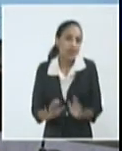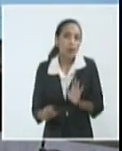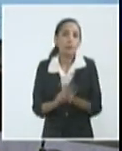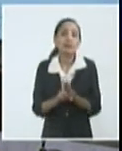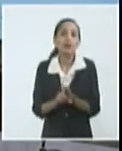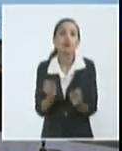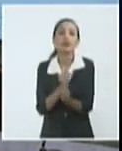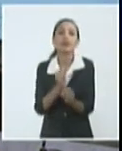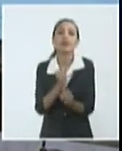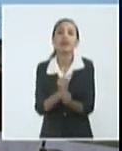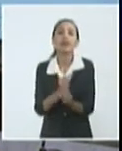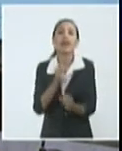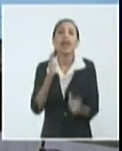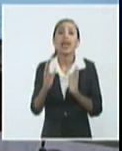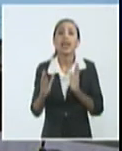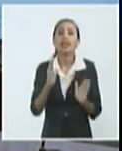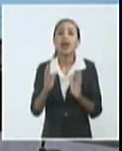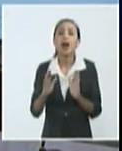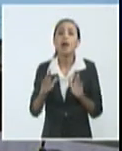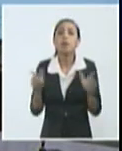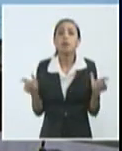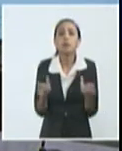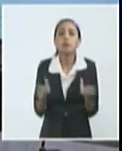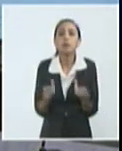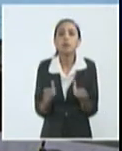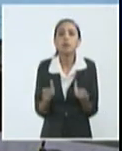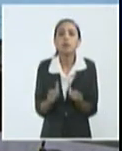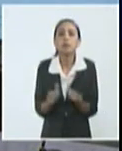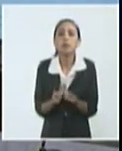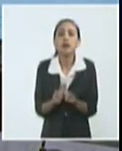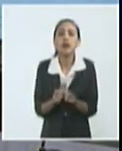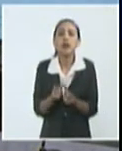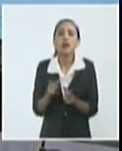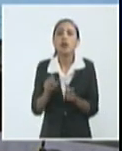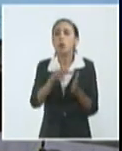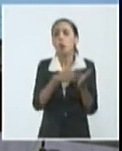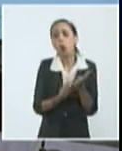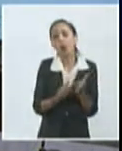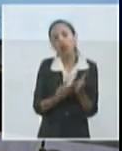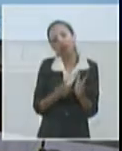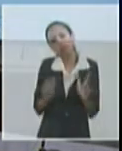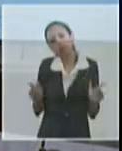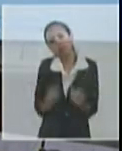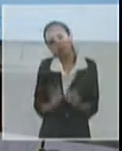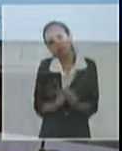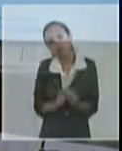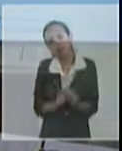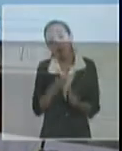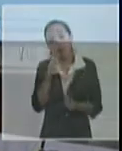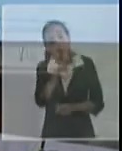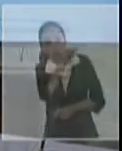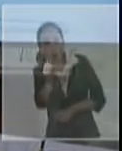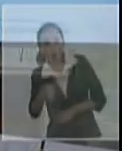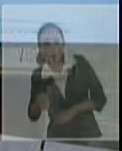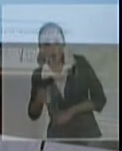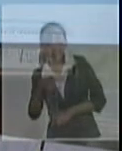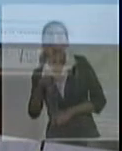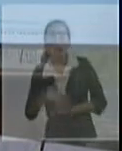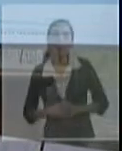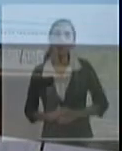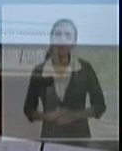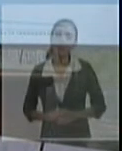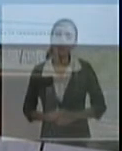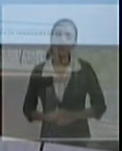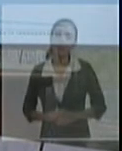de decrecimiento. Es un modelo muy simple, pero lo voy utilizando. La curva en azul más claro da lo que pronostica